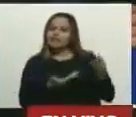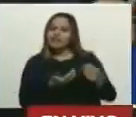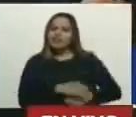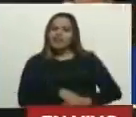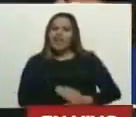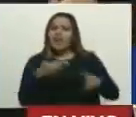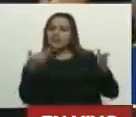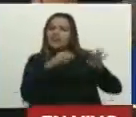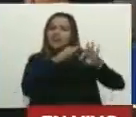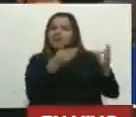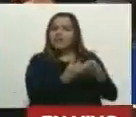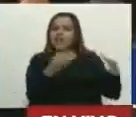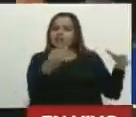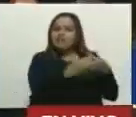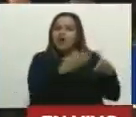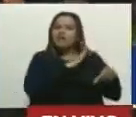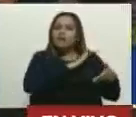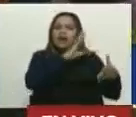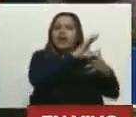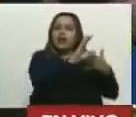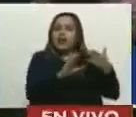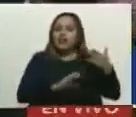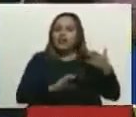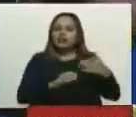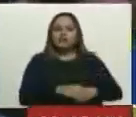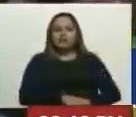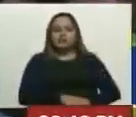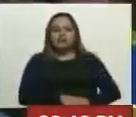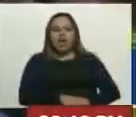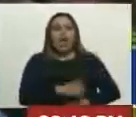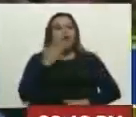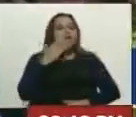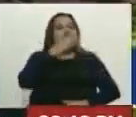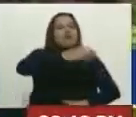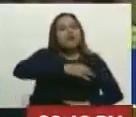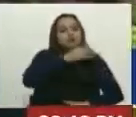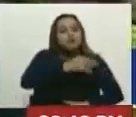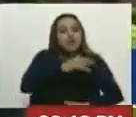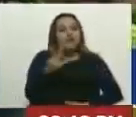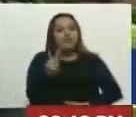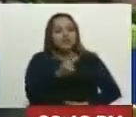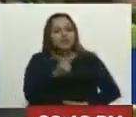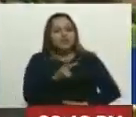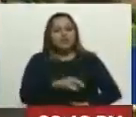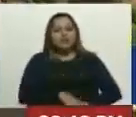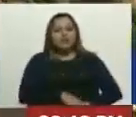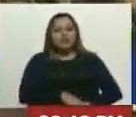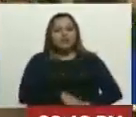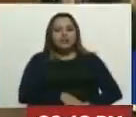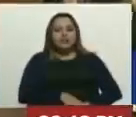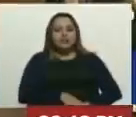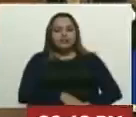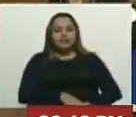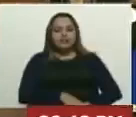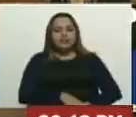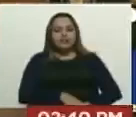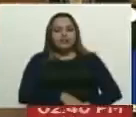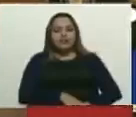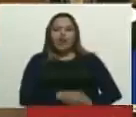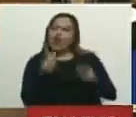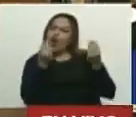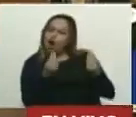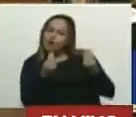familiar de distintas características, como son los núcleos familiares en la sociedad venezolana. ¿Cómo